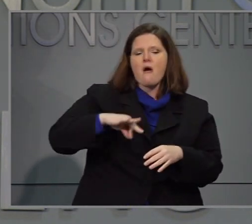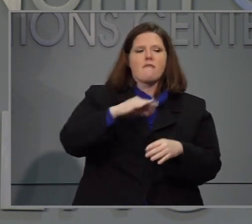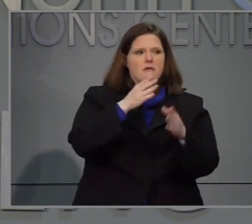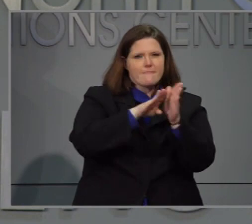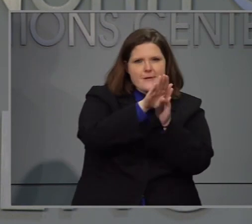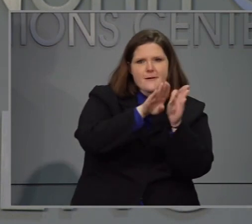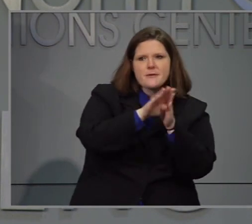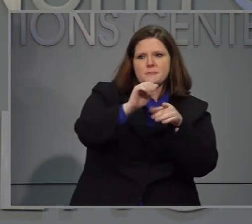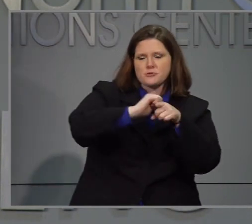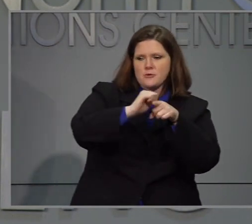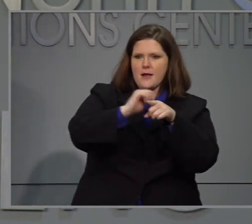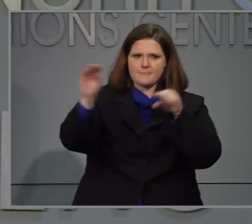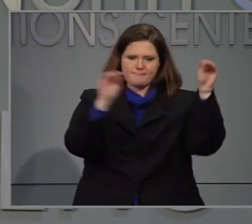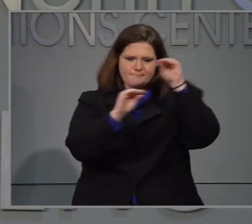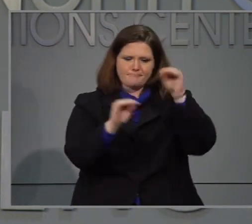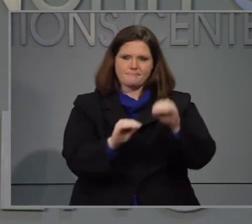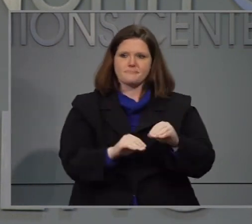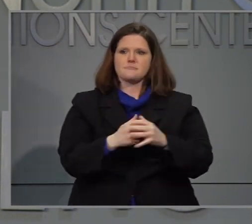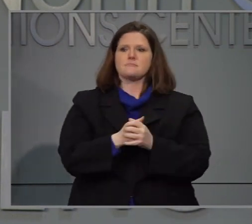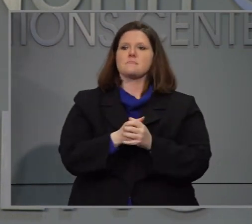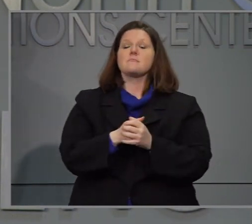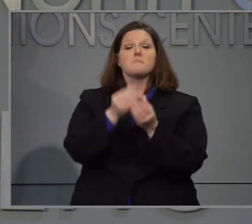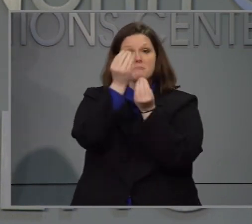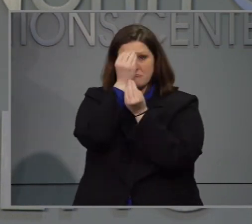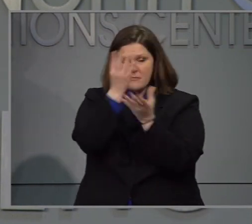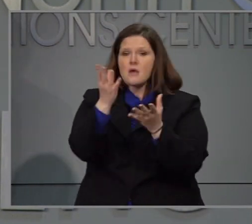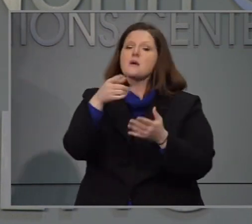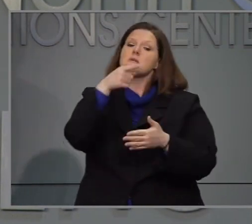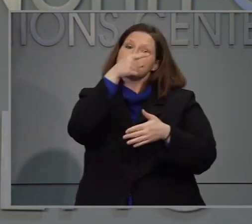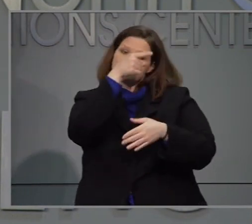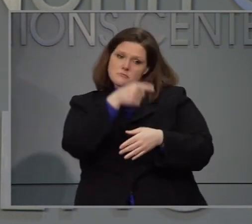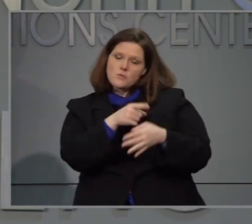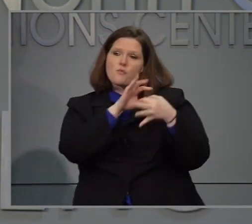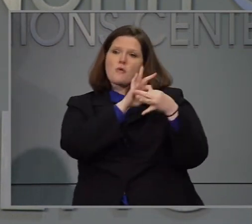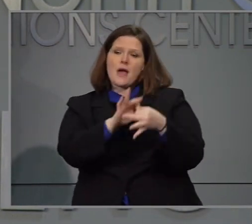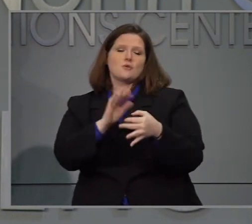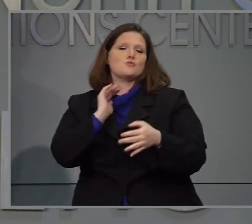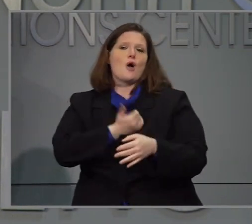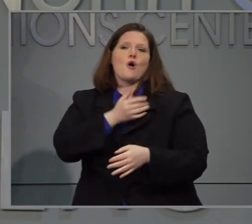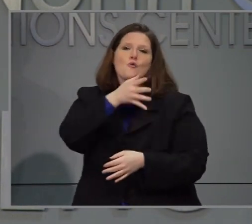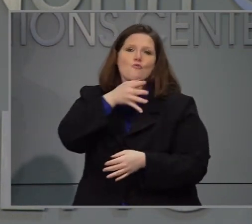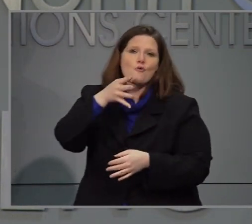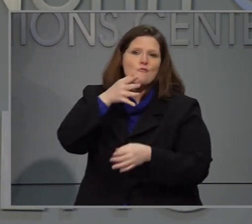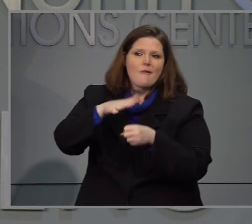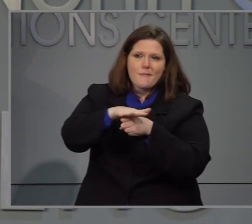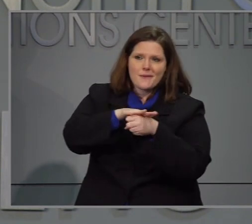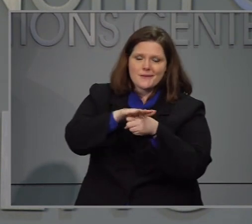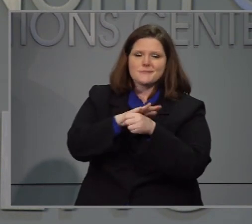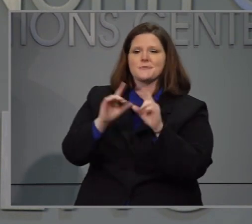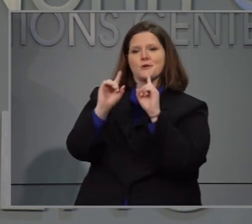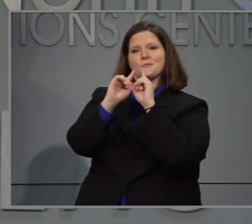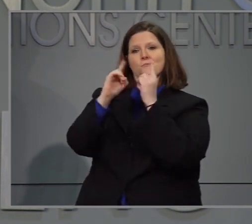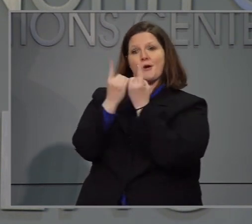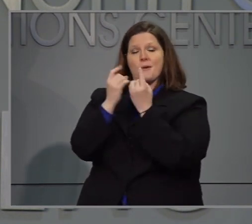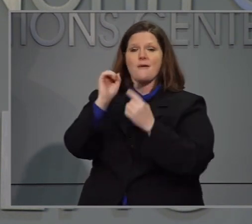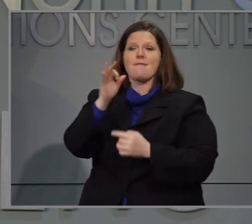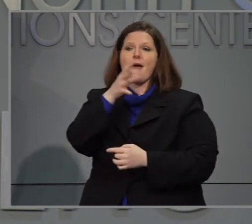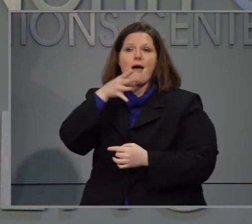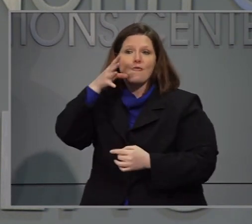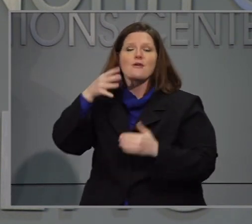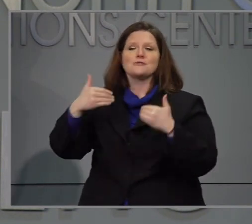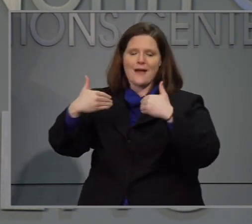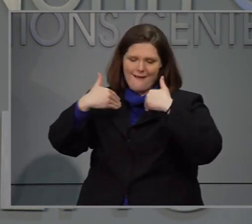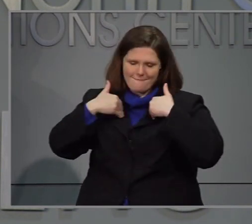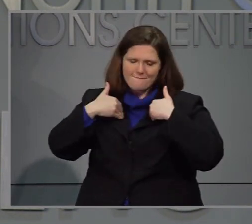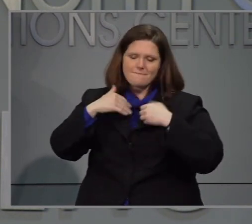También tenemos recursos para las comunidades rurales. El Departamento de Agricultura de Estados Unidos y los aliados